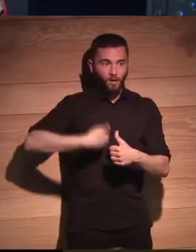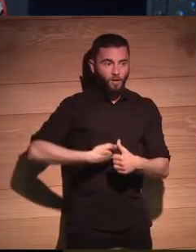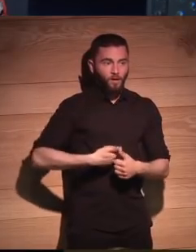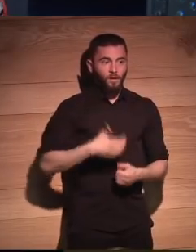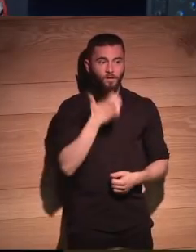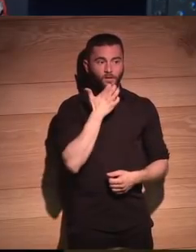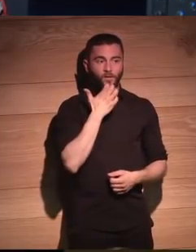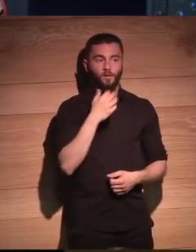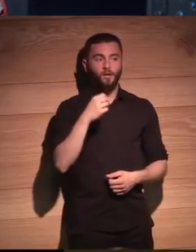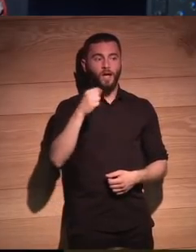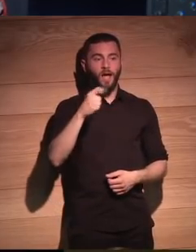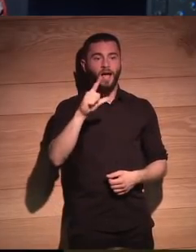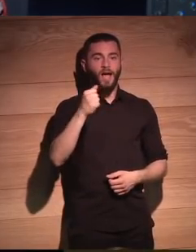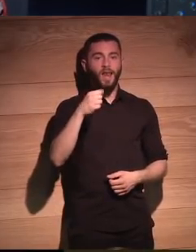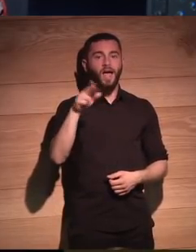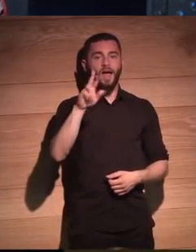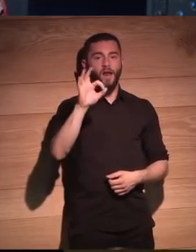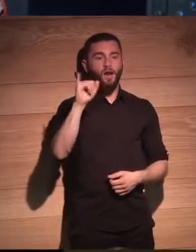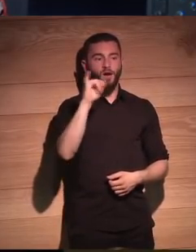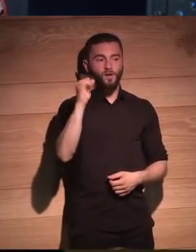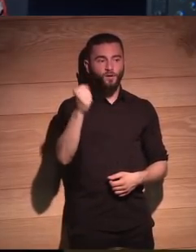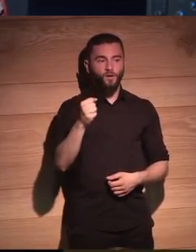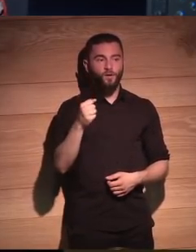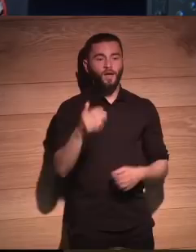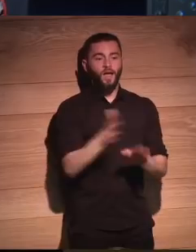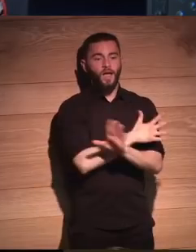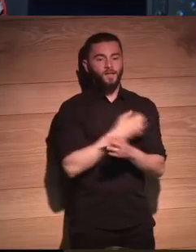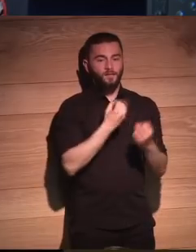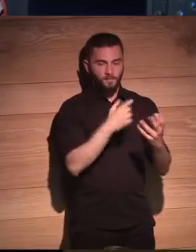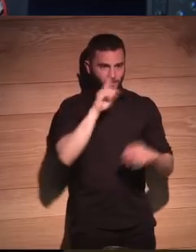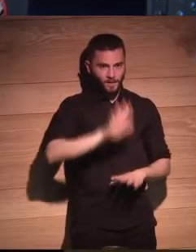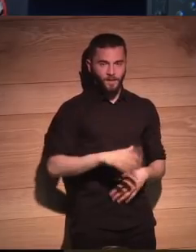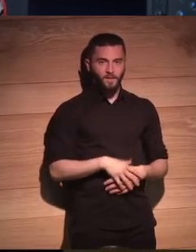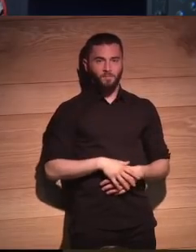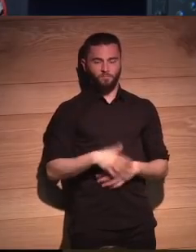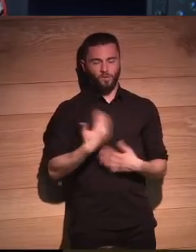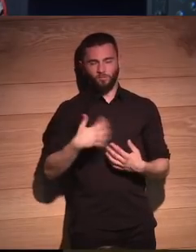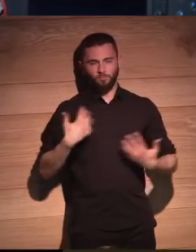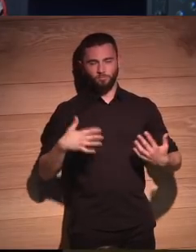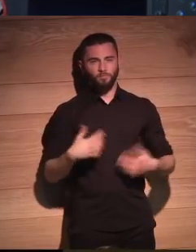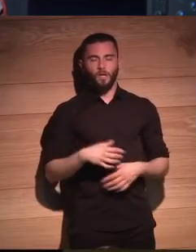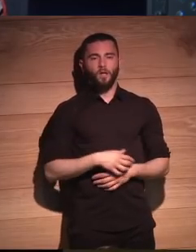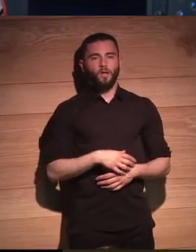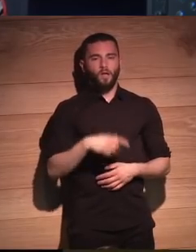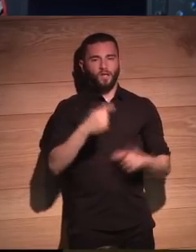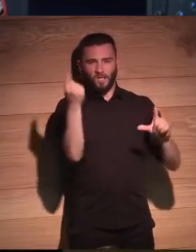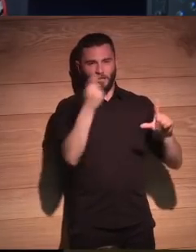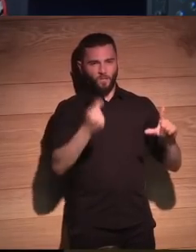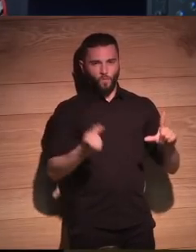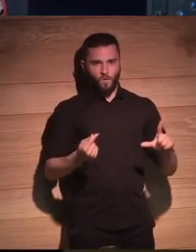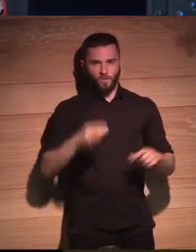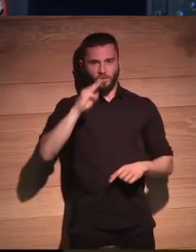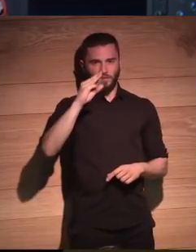Sonja La Roja, que lo comentamos antes, me parece, con vosotros. Bueno, es que tenemos aquí ilustres dibujantes Sí, como sí,